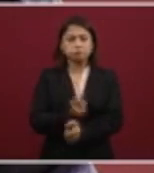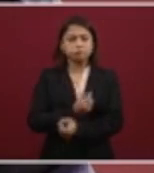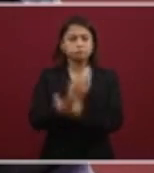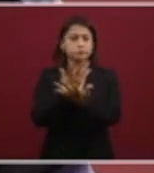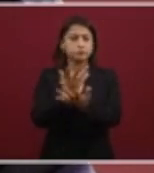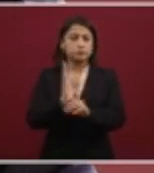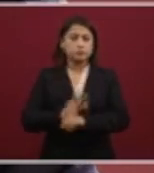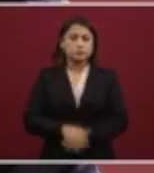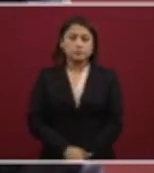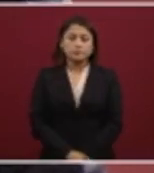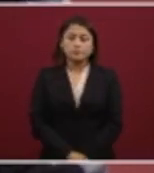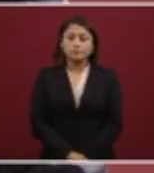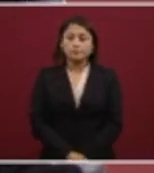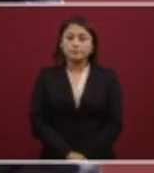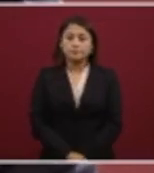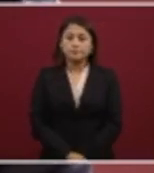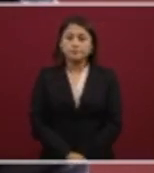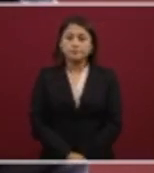Entonces,